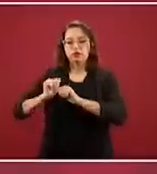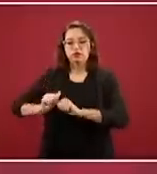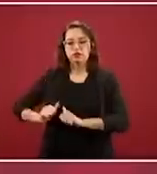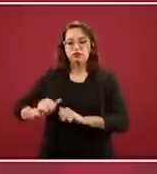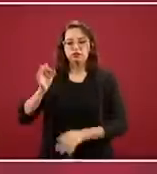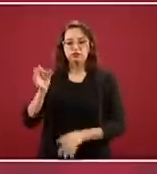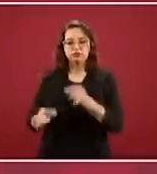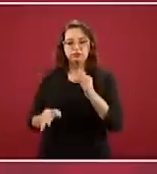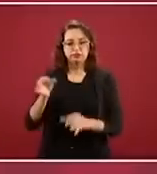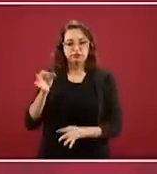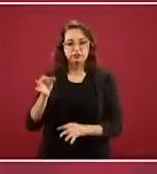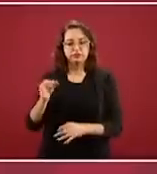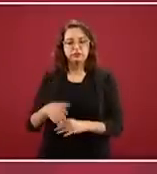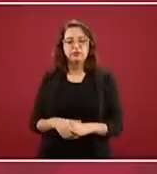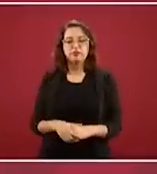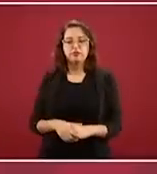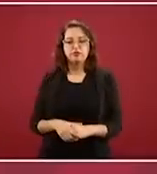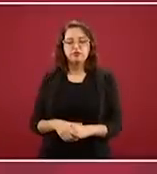incluso